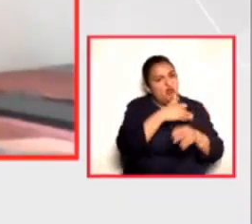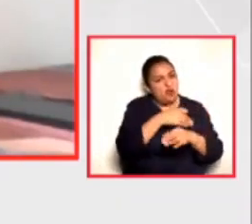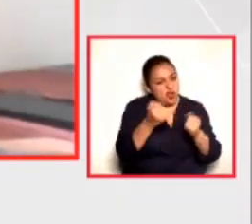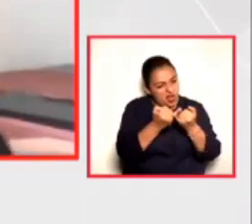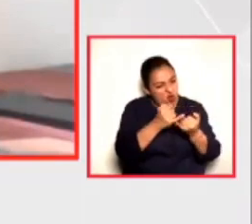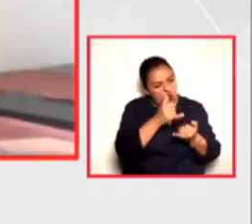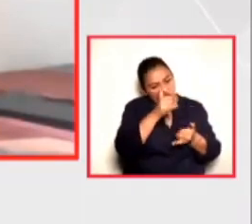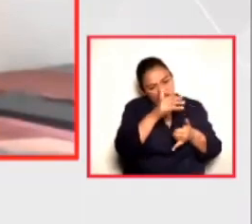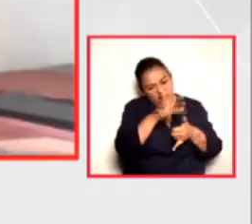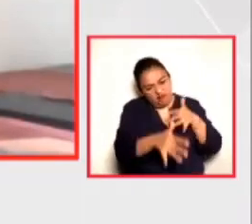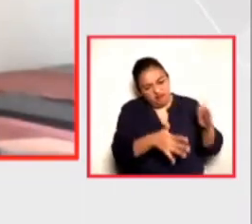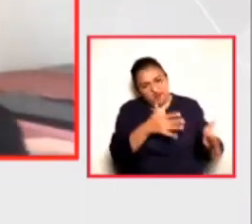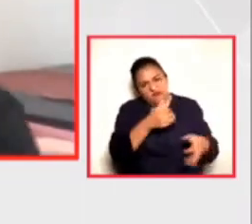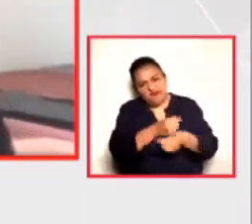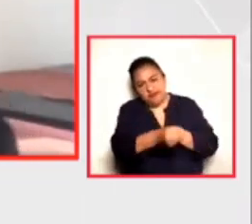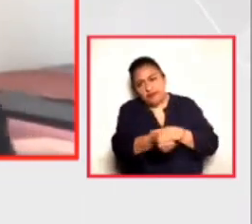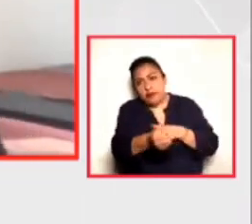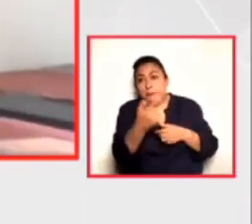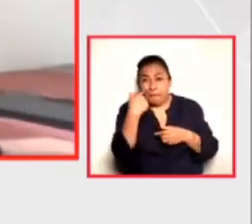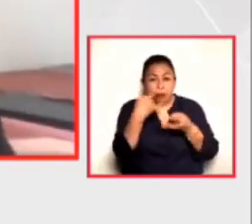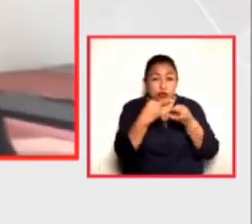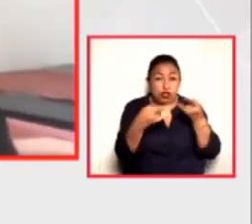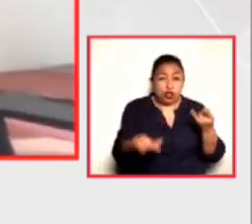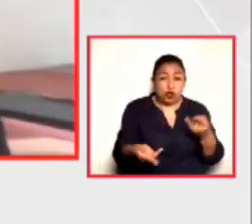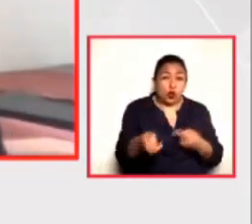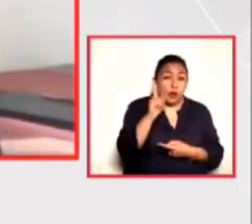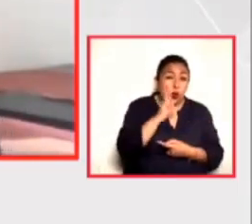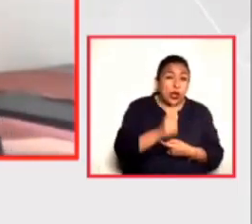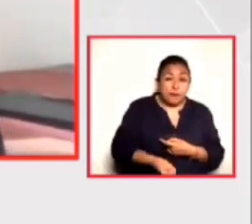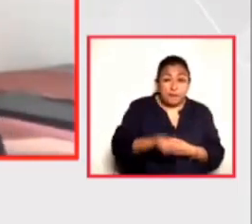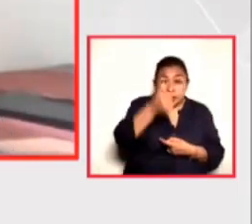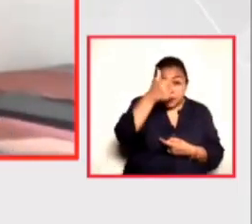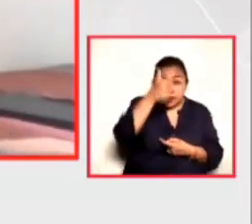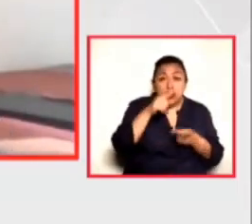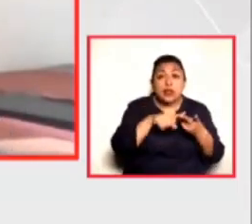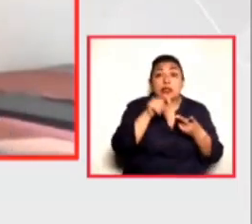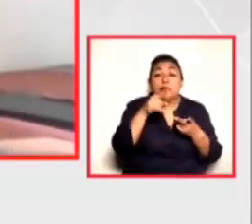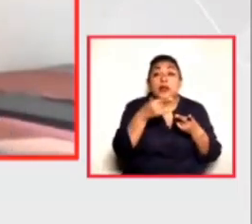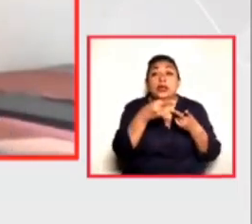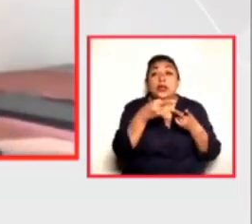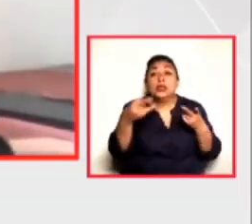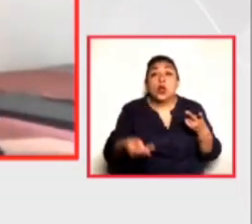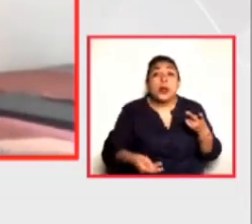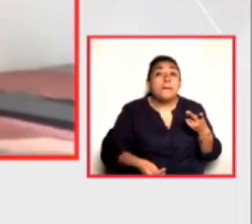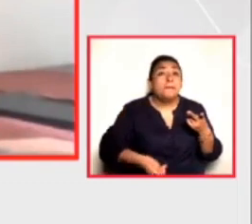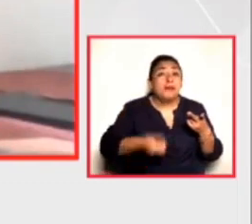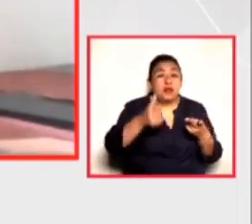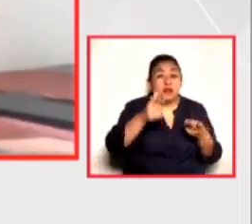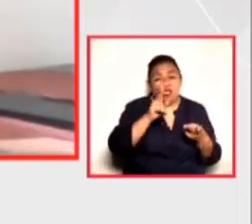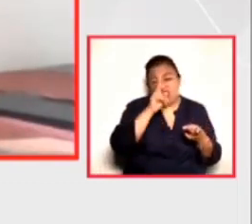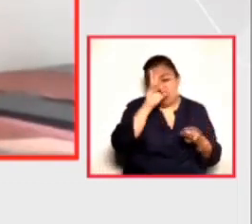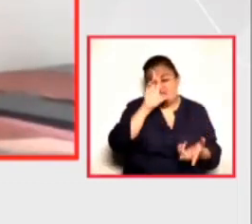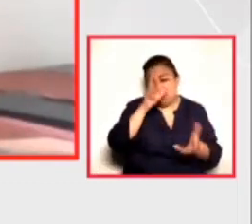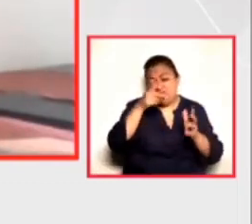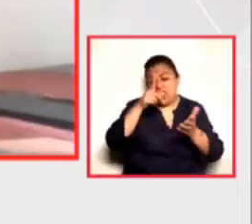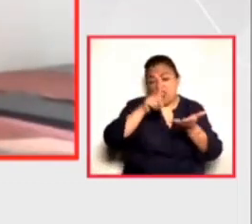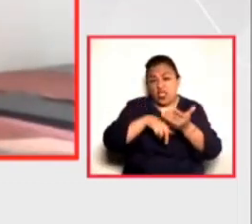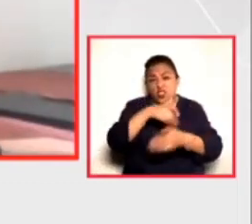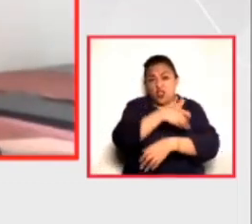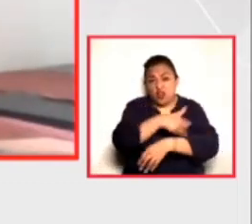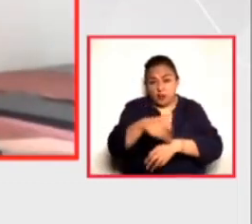a ver, así como vemos la historia de la primera mujer, vamos a ver la historia de la primera escena de violencia doméstica, de la primera